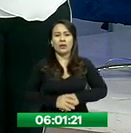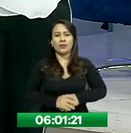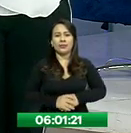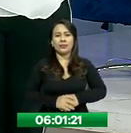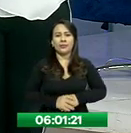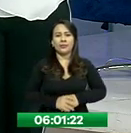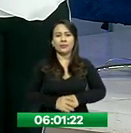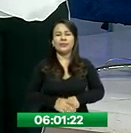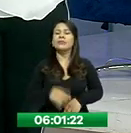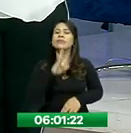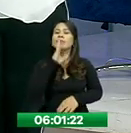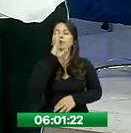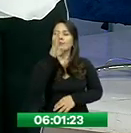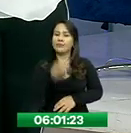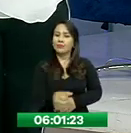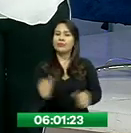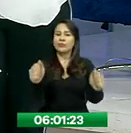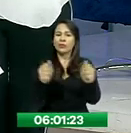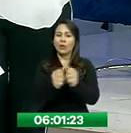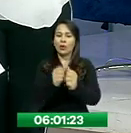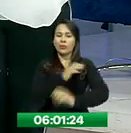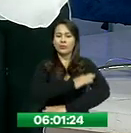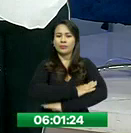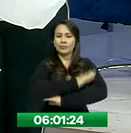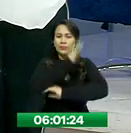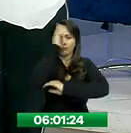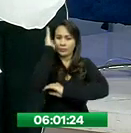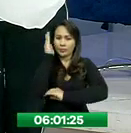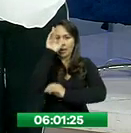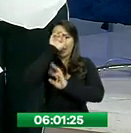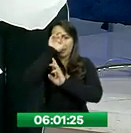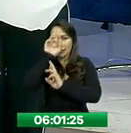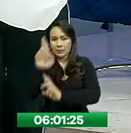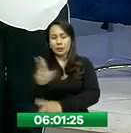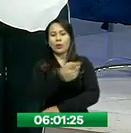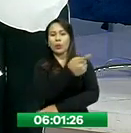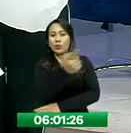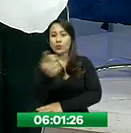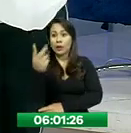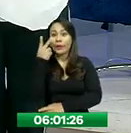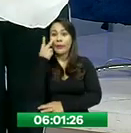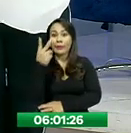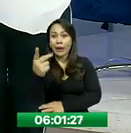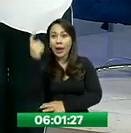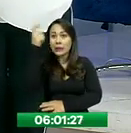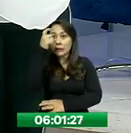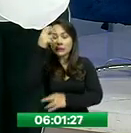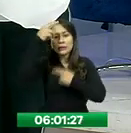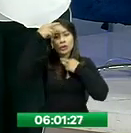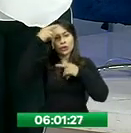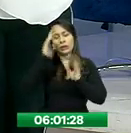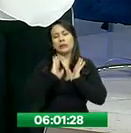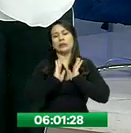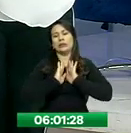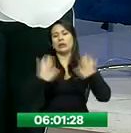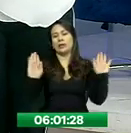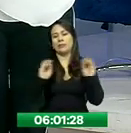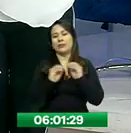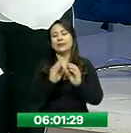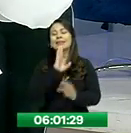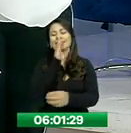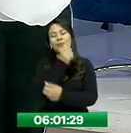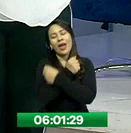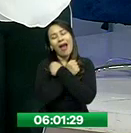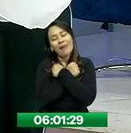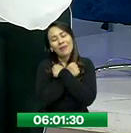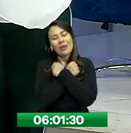apasionamientos, siempre con neutralidad y con el respeto que ustedes, nuestro público, se merecen. Pero eso sí, siempre con